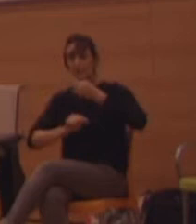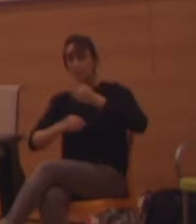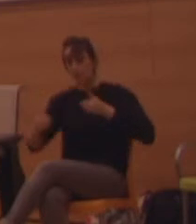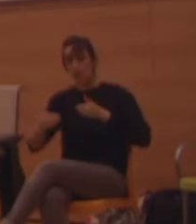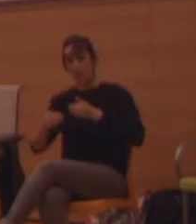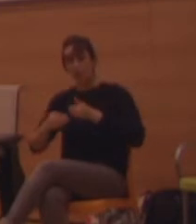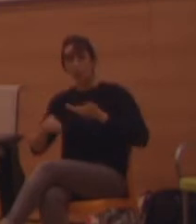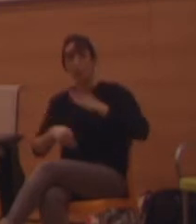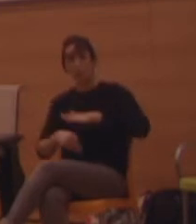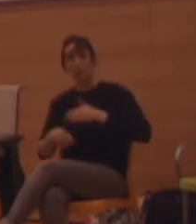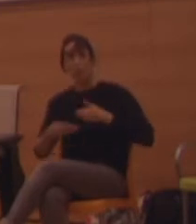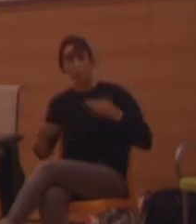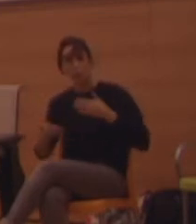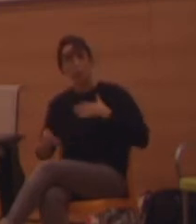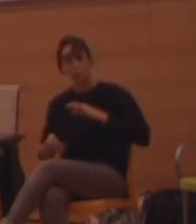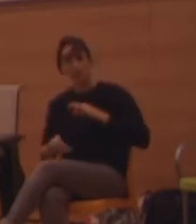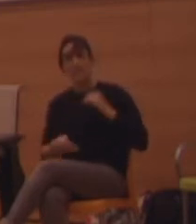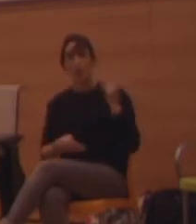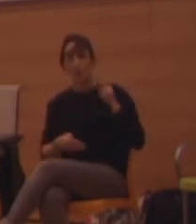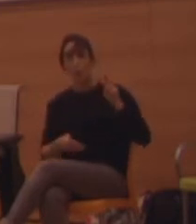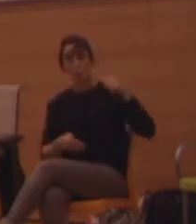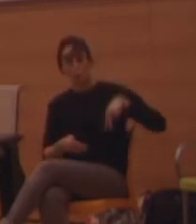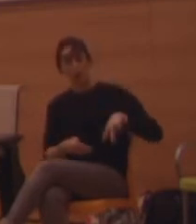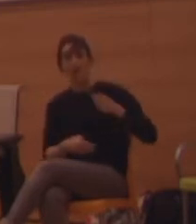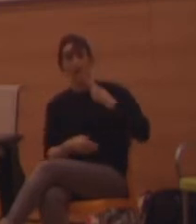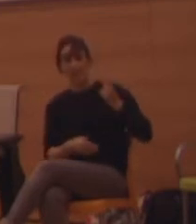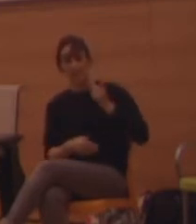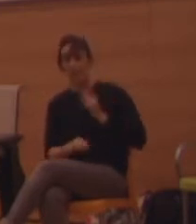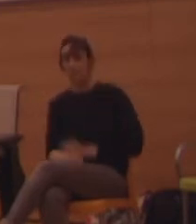contaba también Juan en la presentación que nos hizo, ¿no?